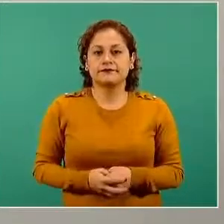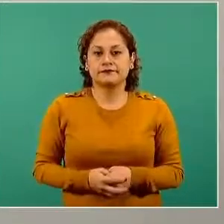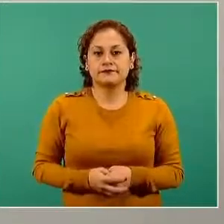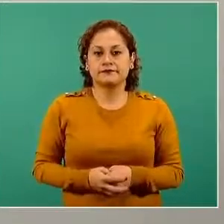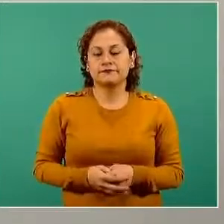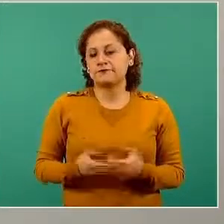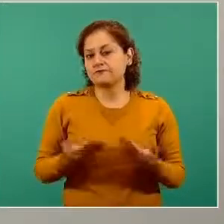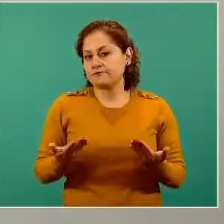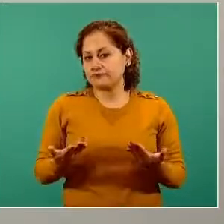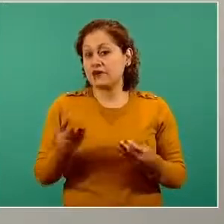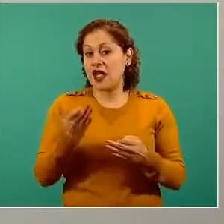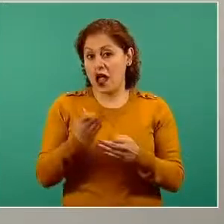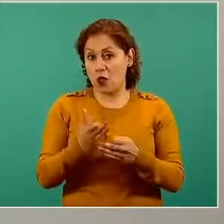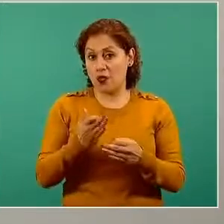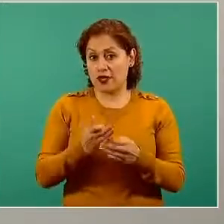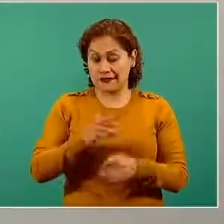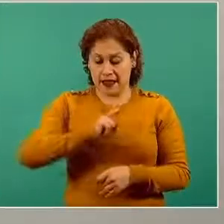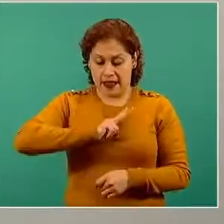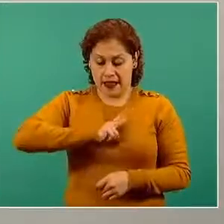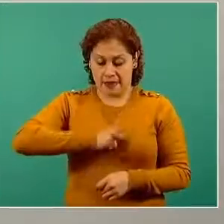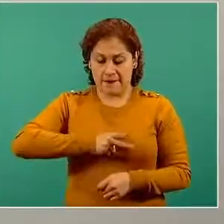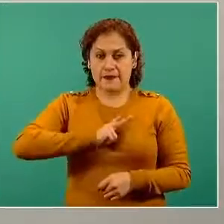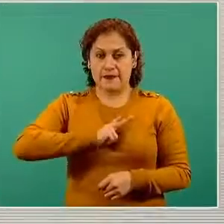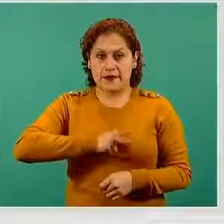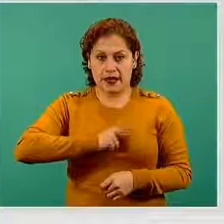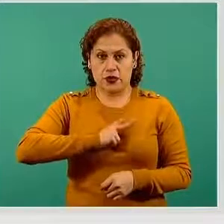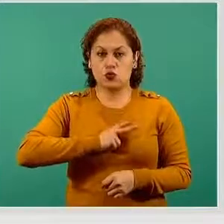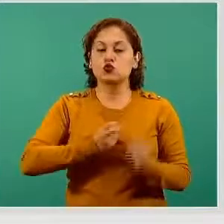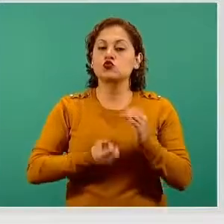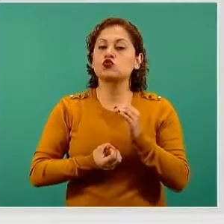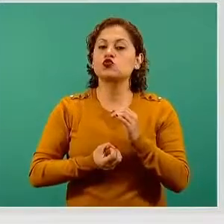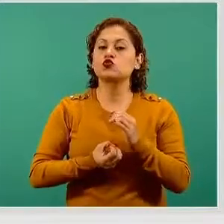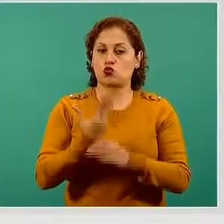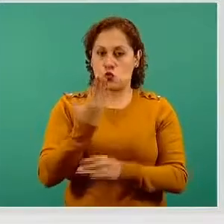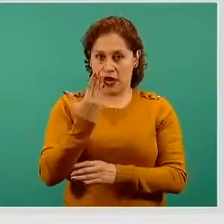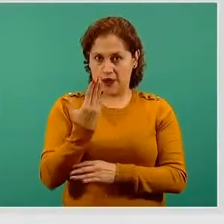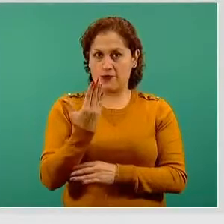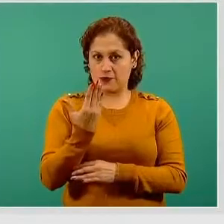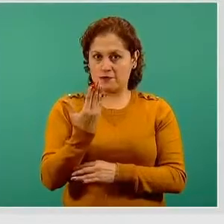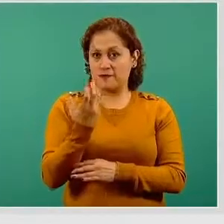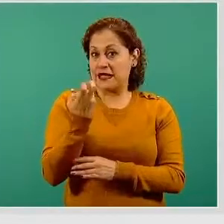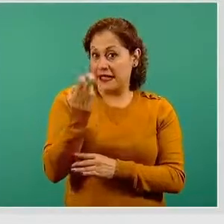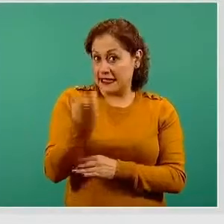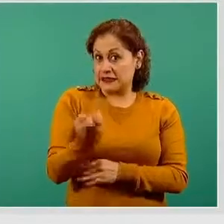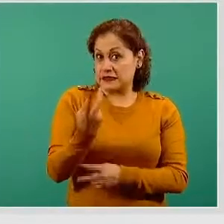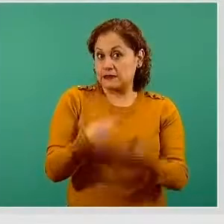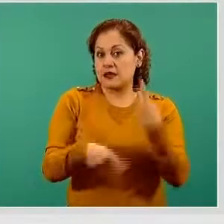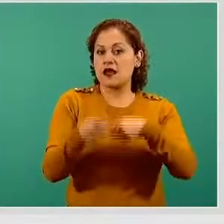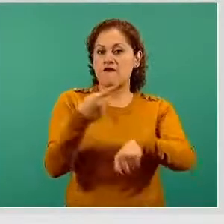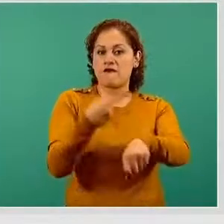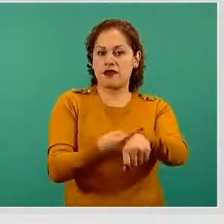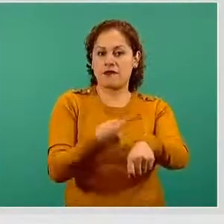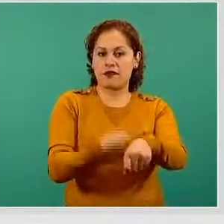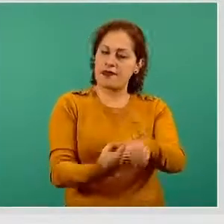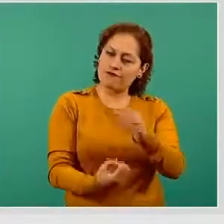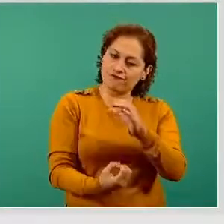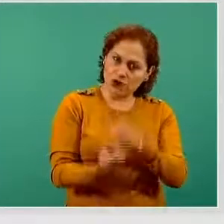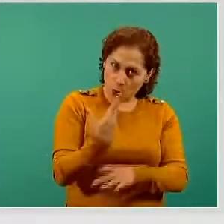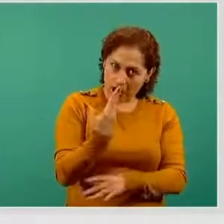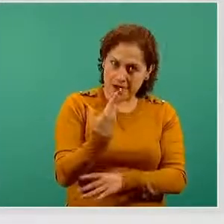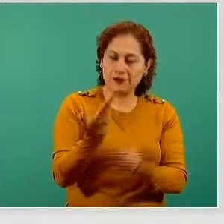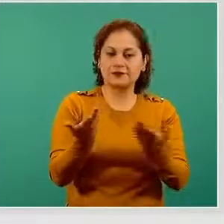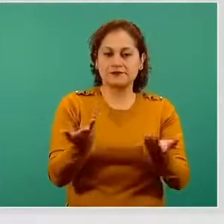ante un nuevo tipo de coronavirus y por lo tanto una nueva enfermedad. ¿Por qué es importante